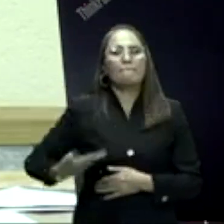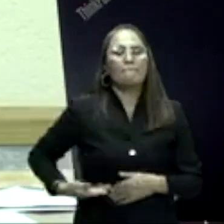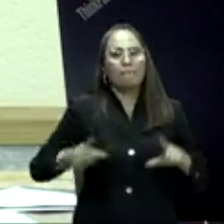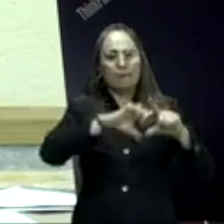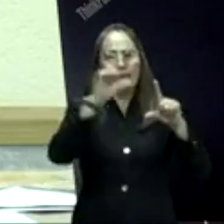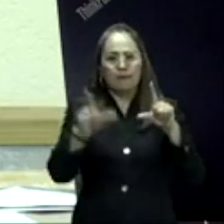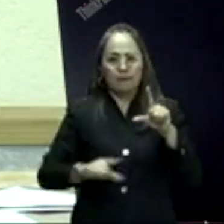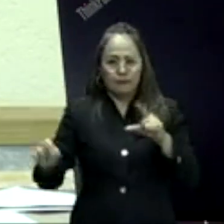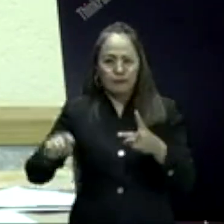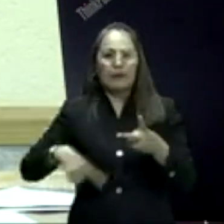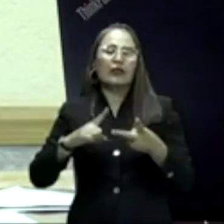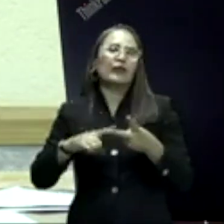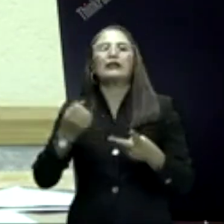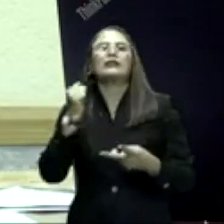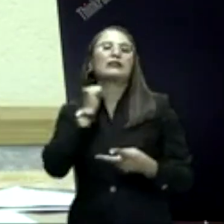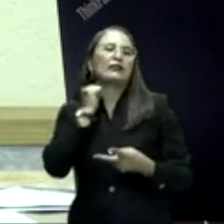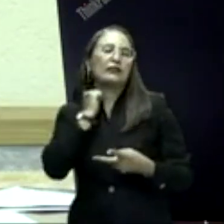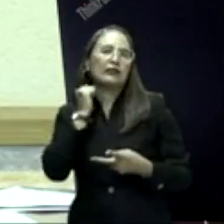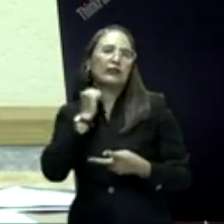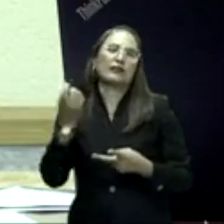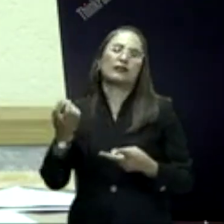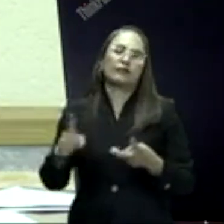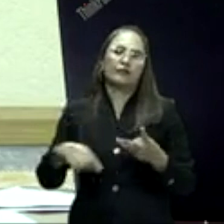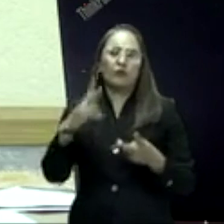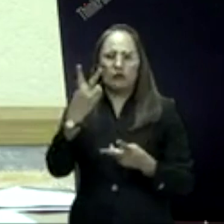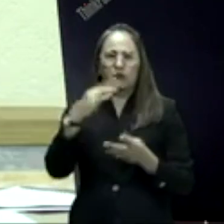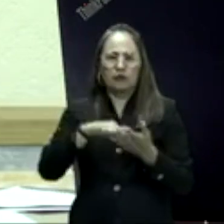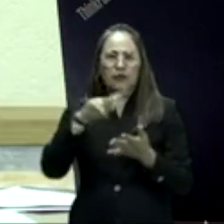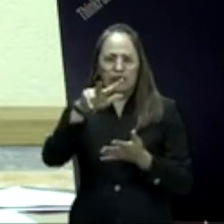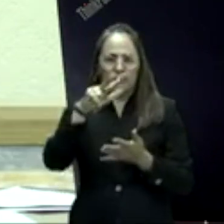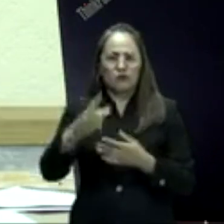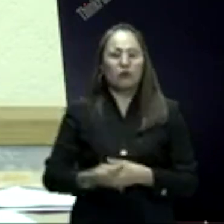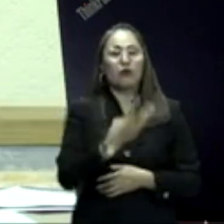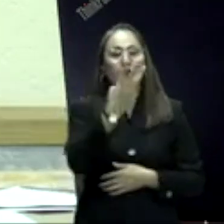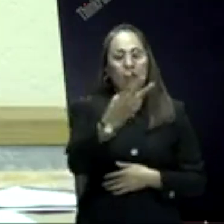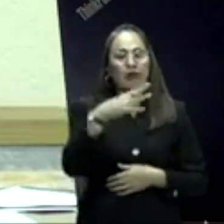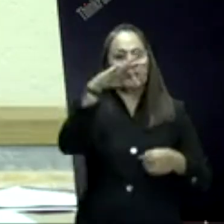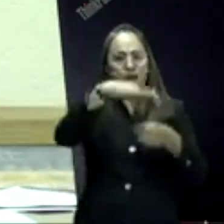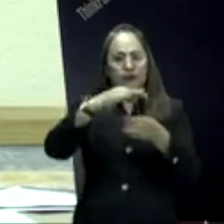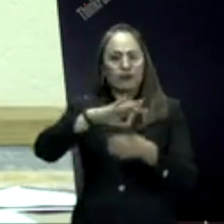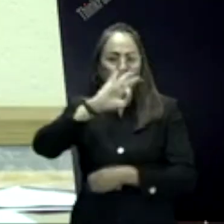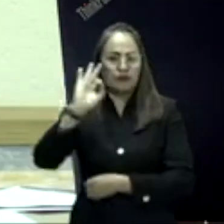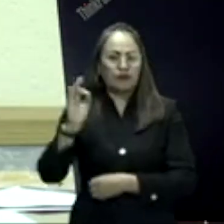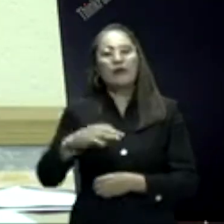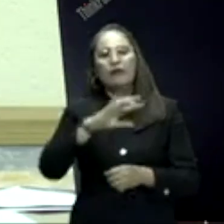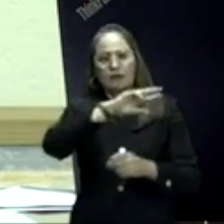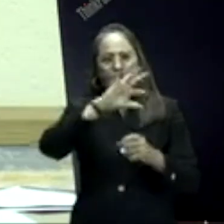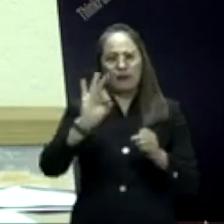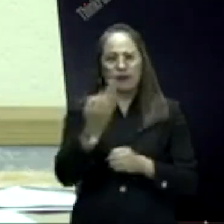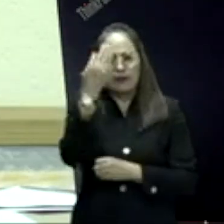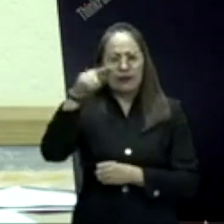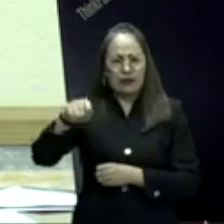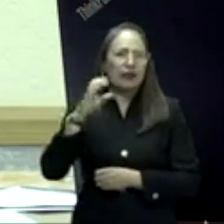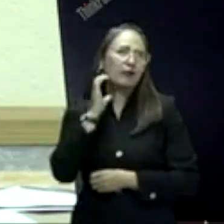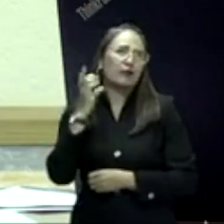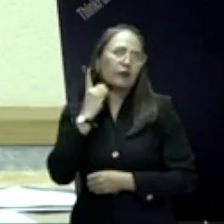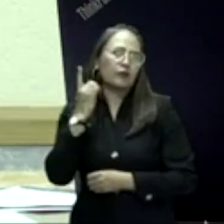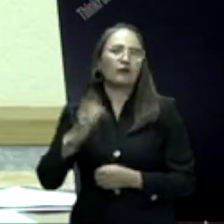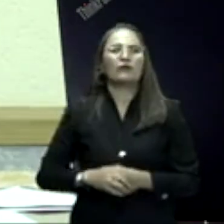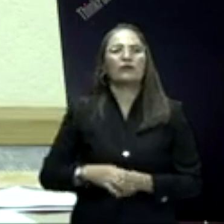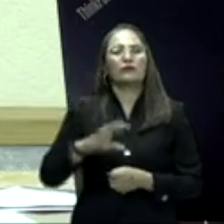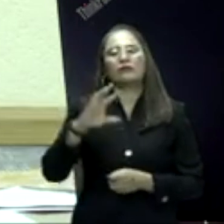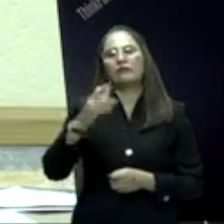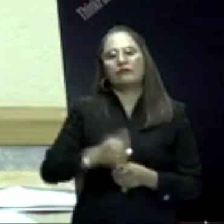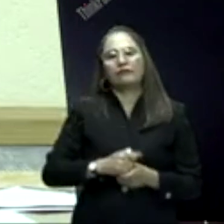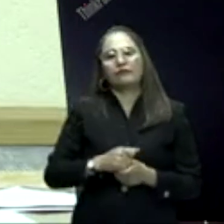Senado de la República en 2018, 3 elecciones federales de la Cámara de Diputados, 57 elecciones de